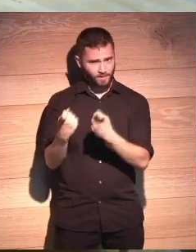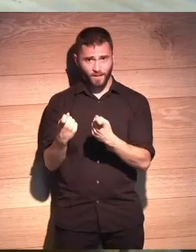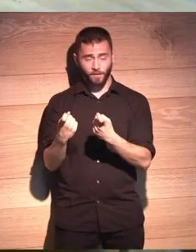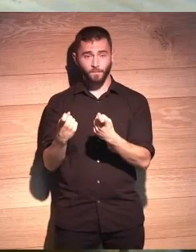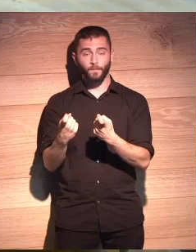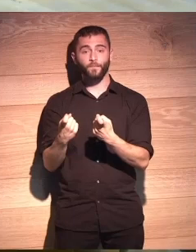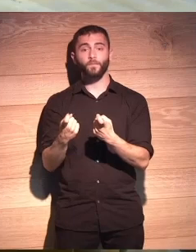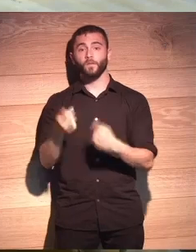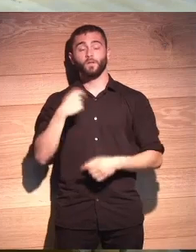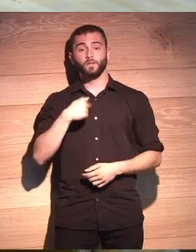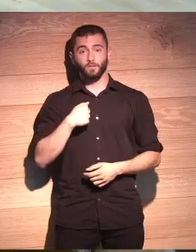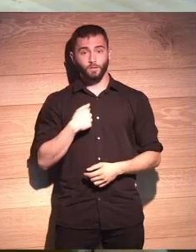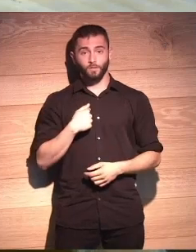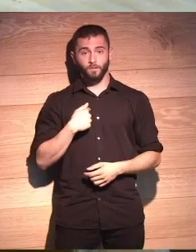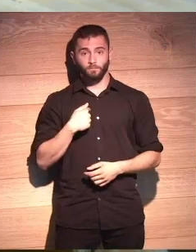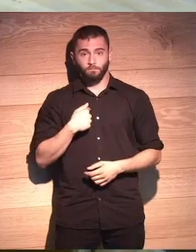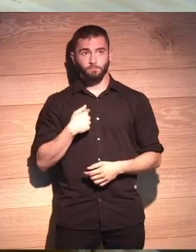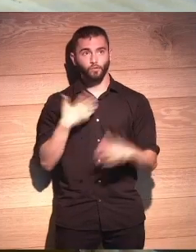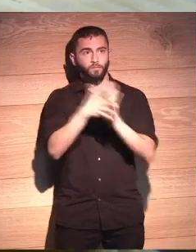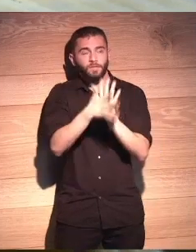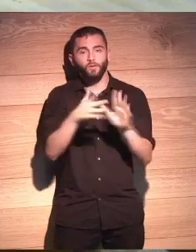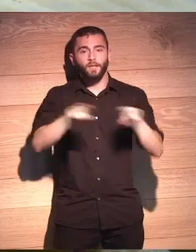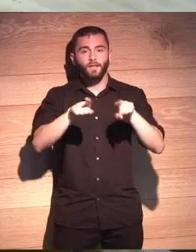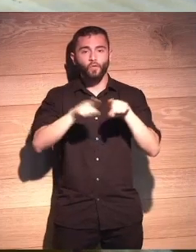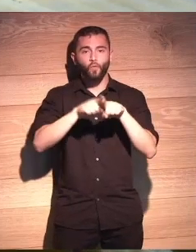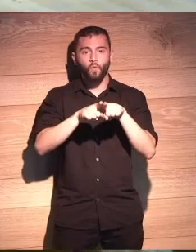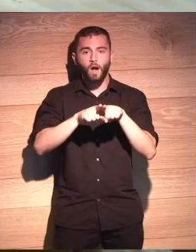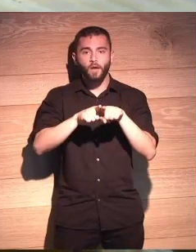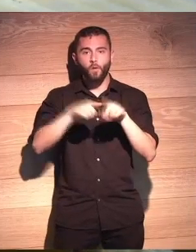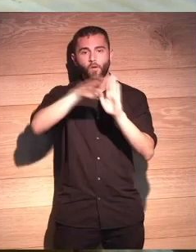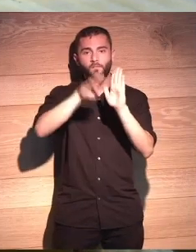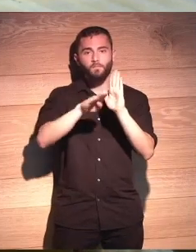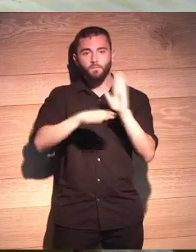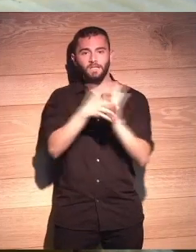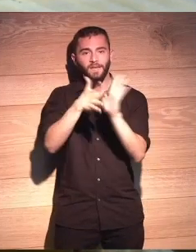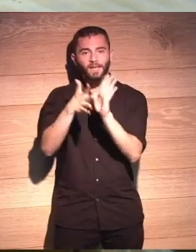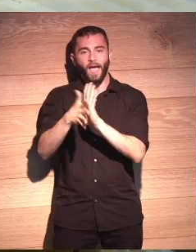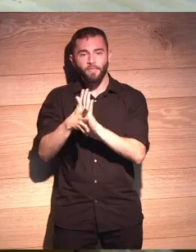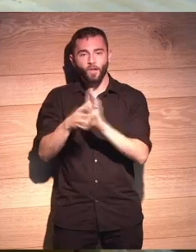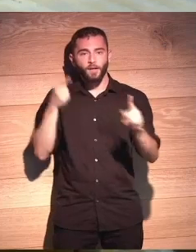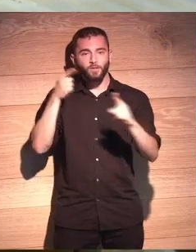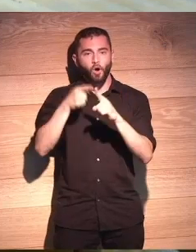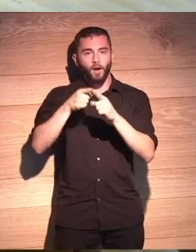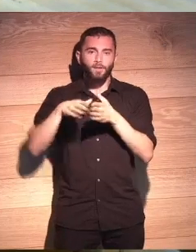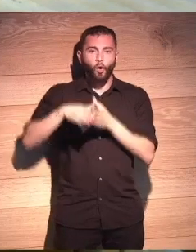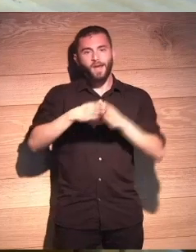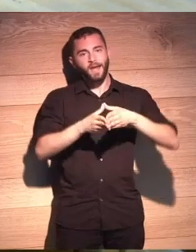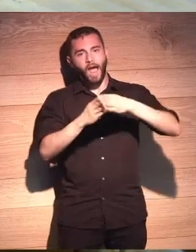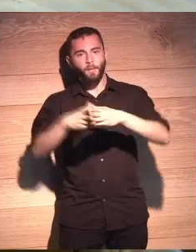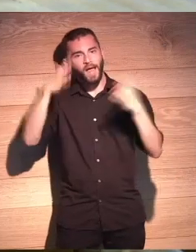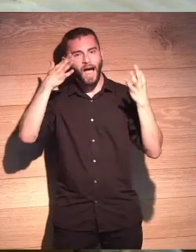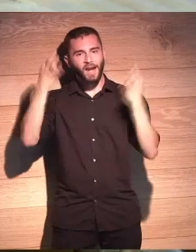necesario. O sea, yo lo definiría como un fantástico manual para navegar, sin correr el riesgo